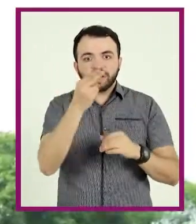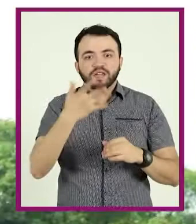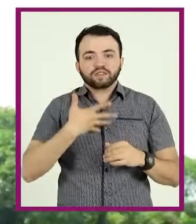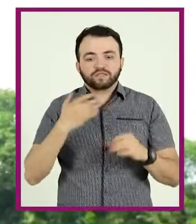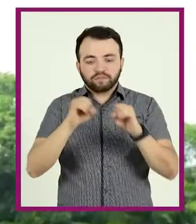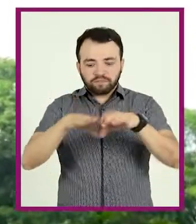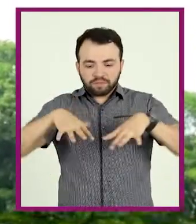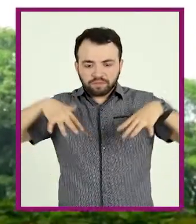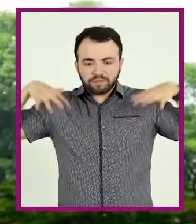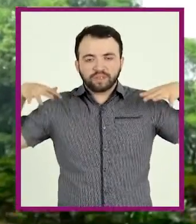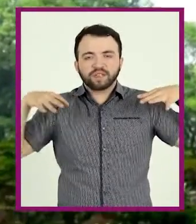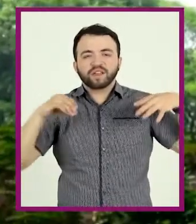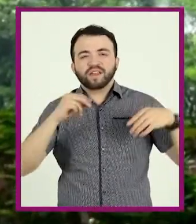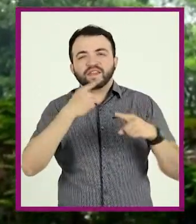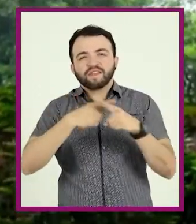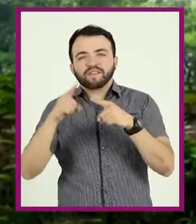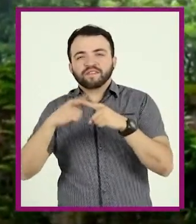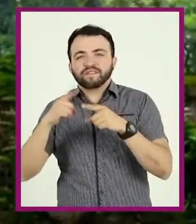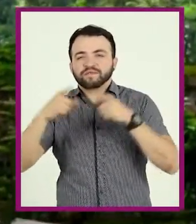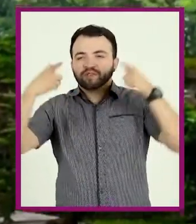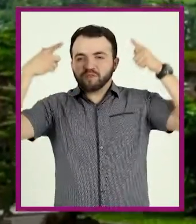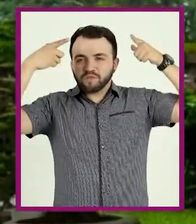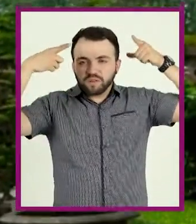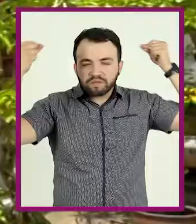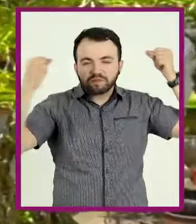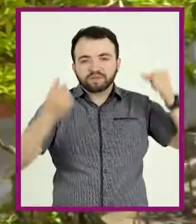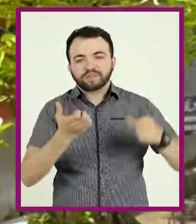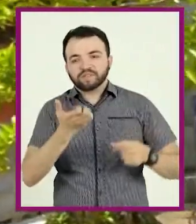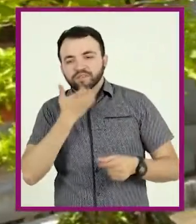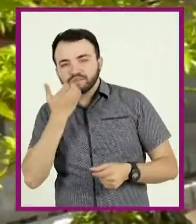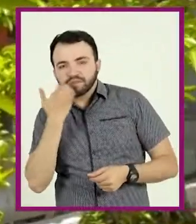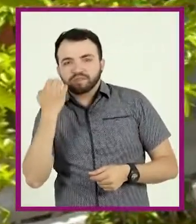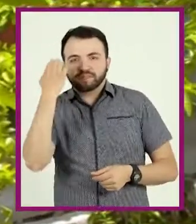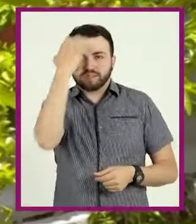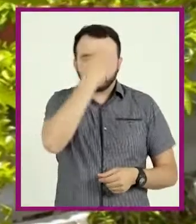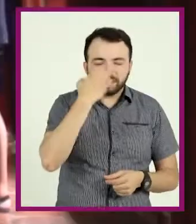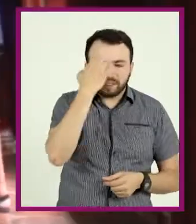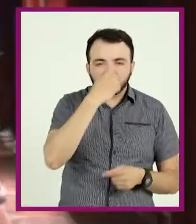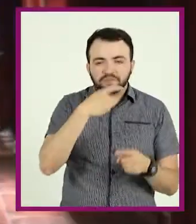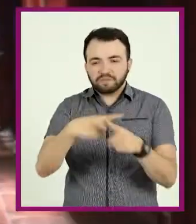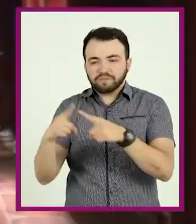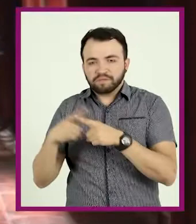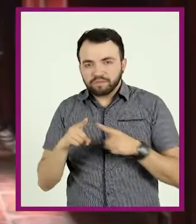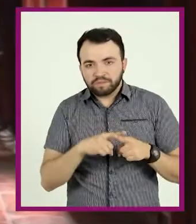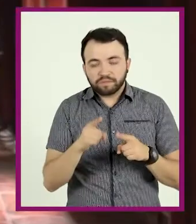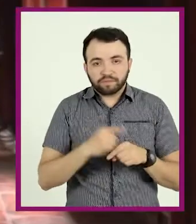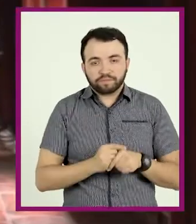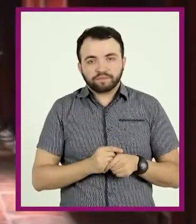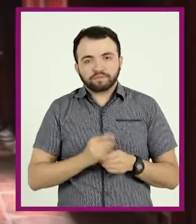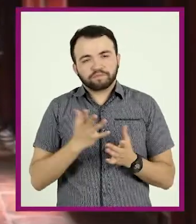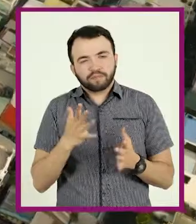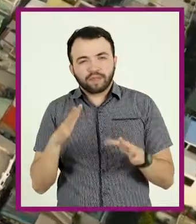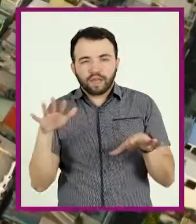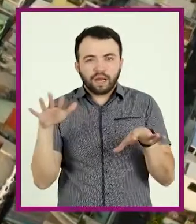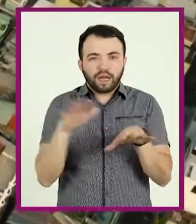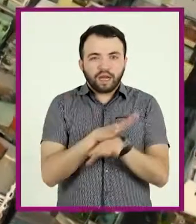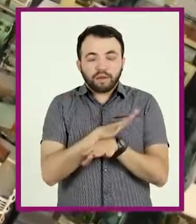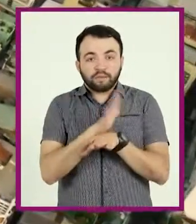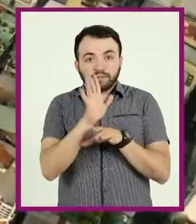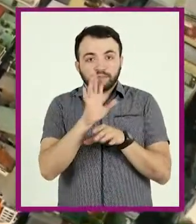salas, se llevan a cabo ceremonias de graduación, sesiones de estudios y diversos exámenes.